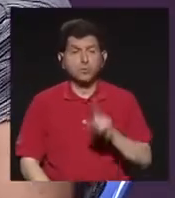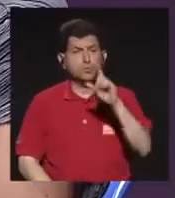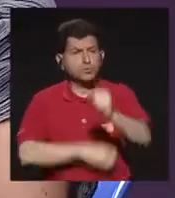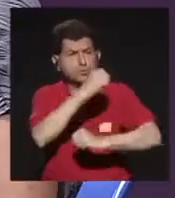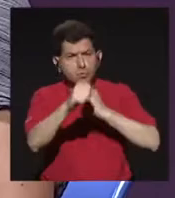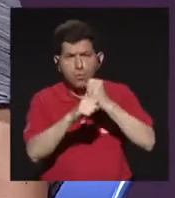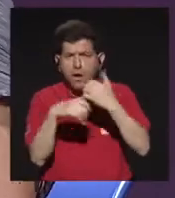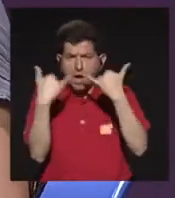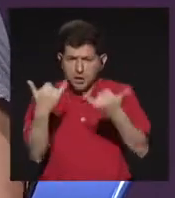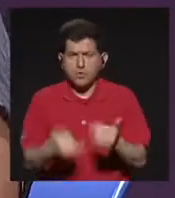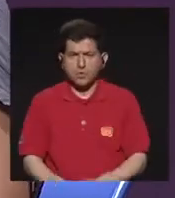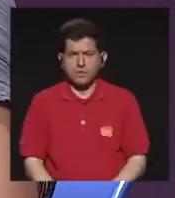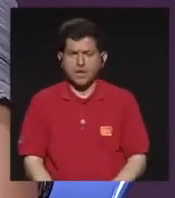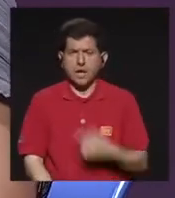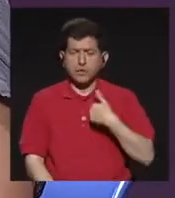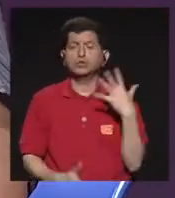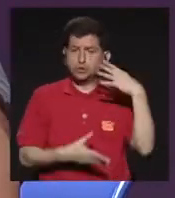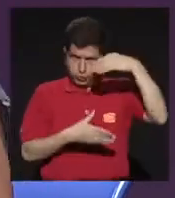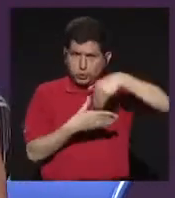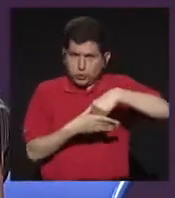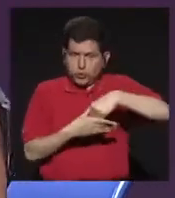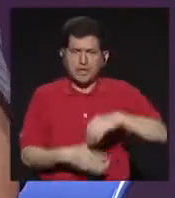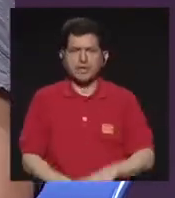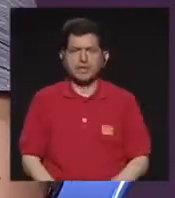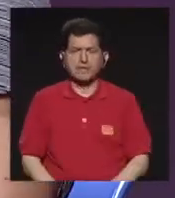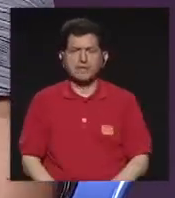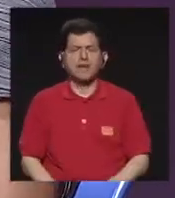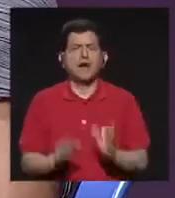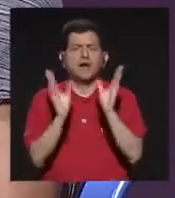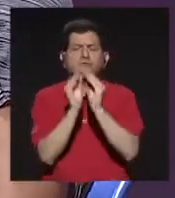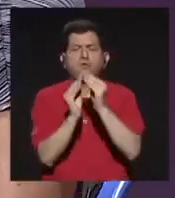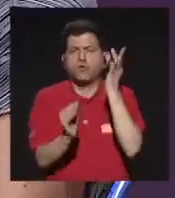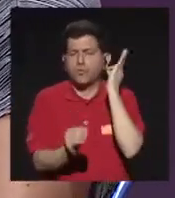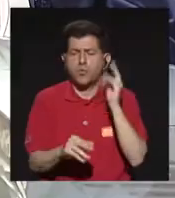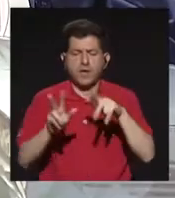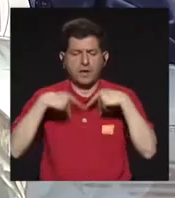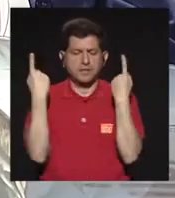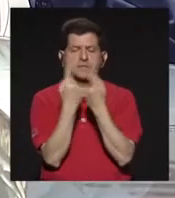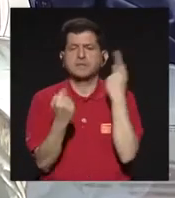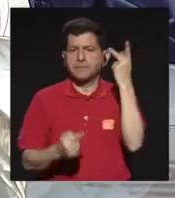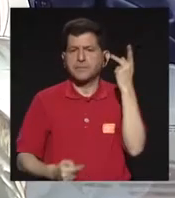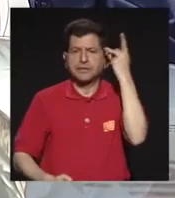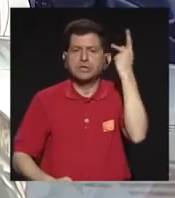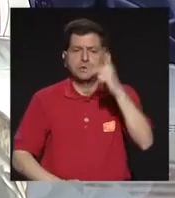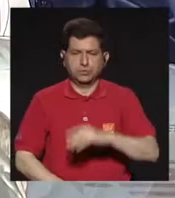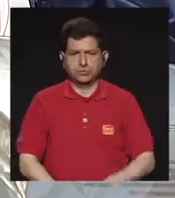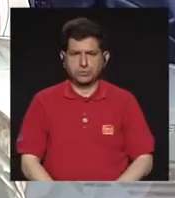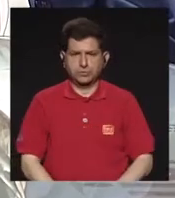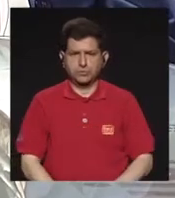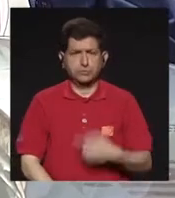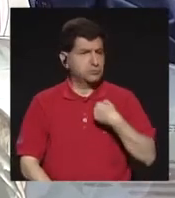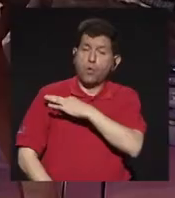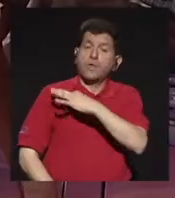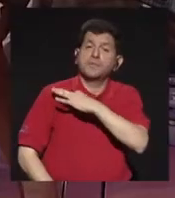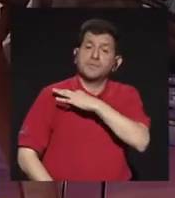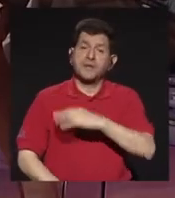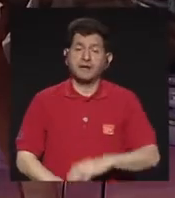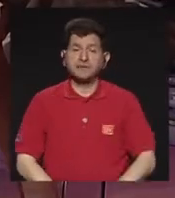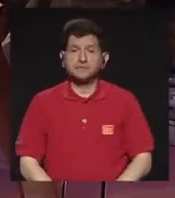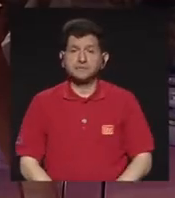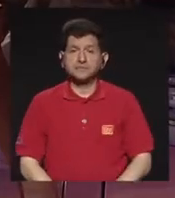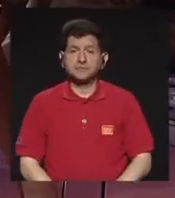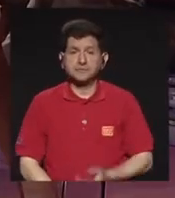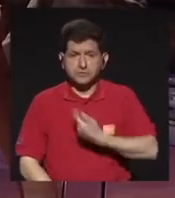año formamos, porque me incluyo, lo que se llama el Foro de Mujeres de Partidos Políticos. Pues hoy están invitadas porque